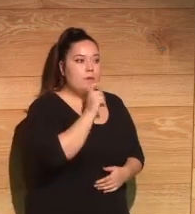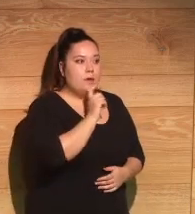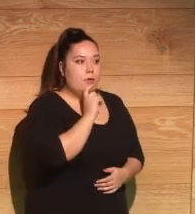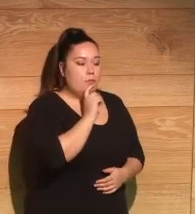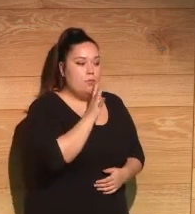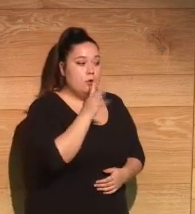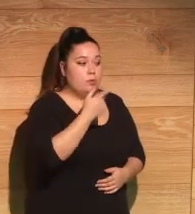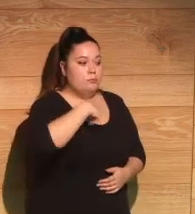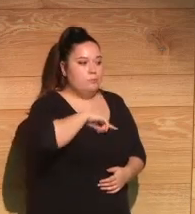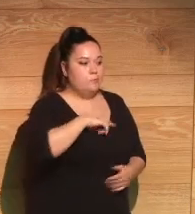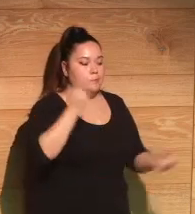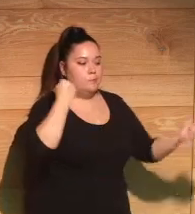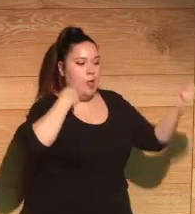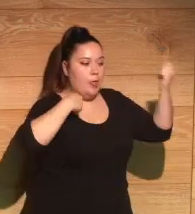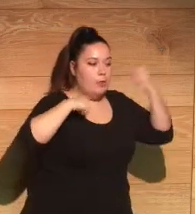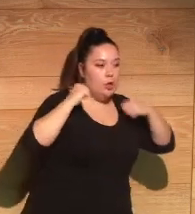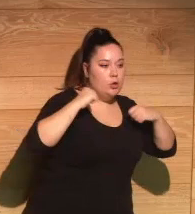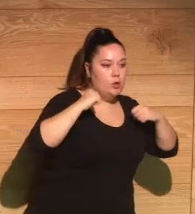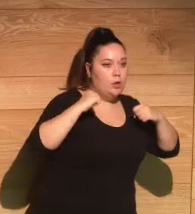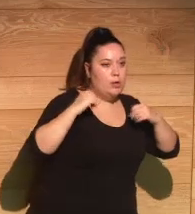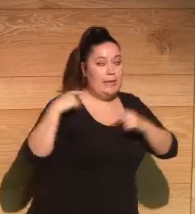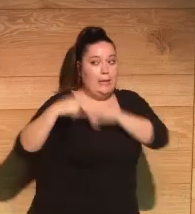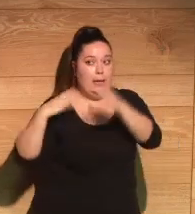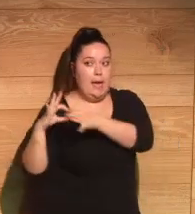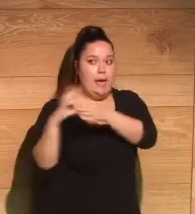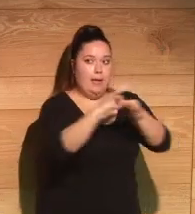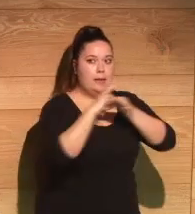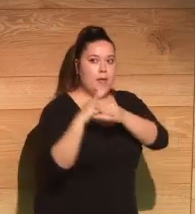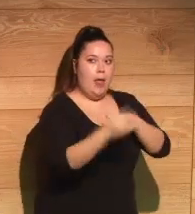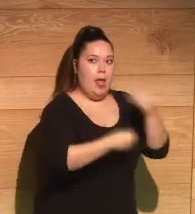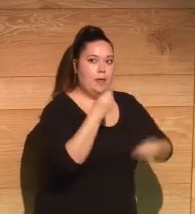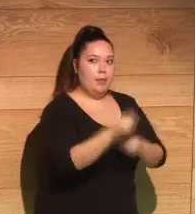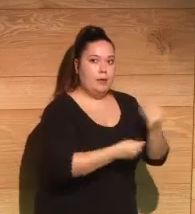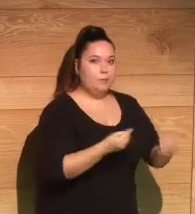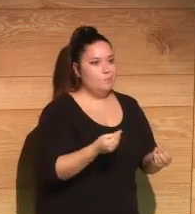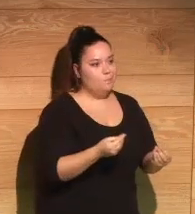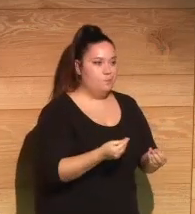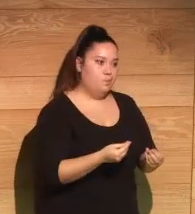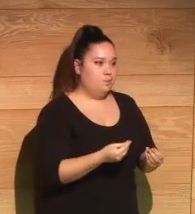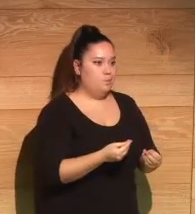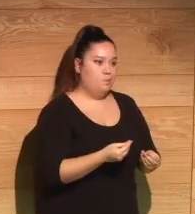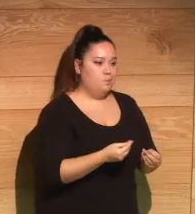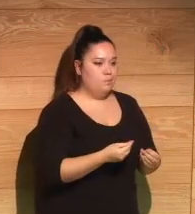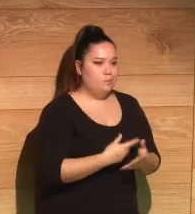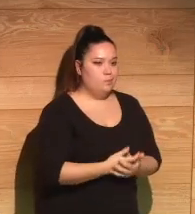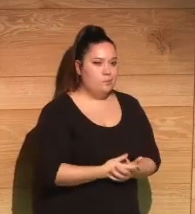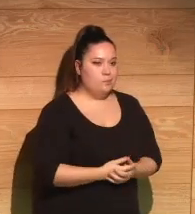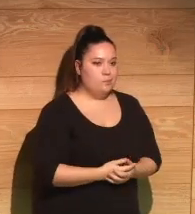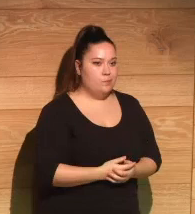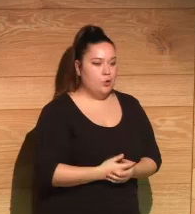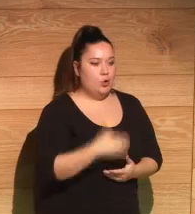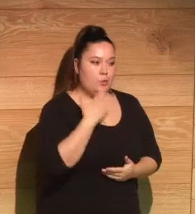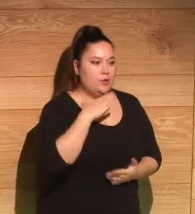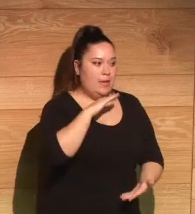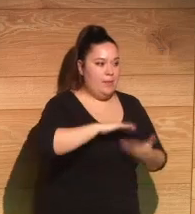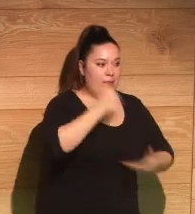acción que podemos hacer intergeneracional, en tanto que las generaciones, digamos, no tienen esta capacidad de